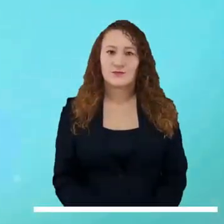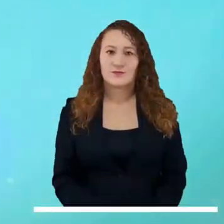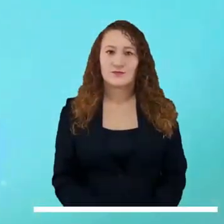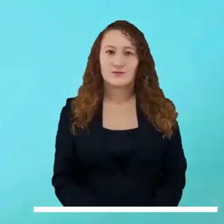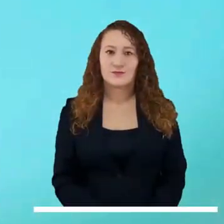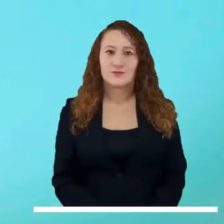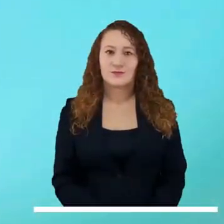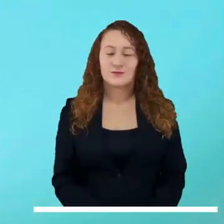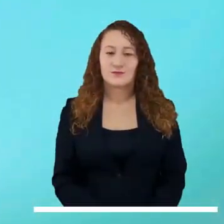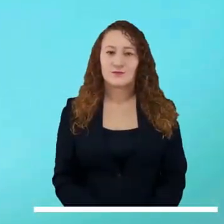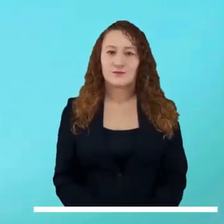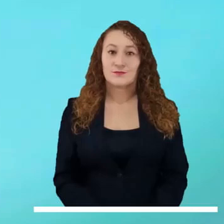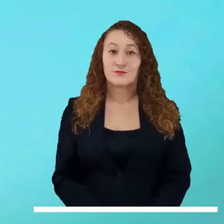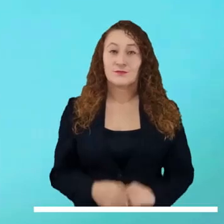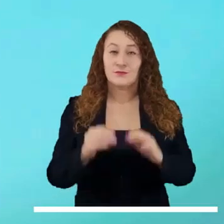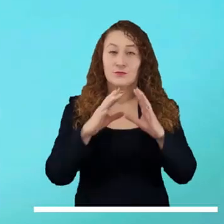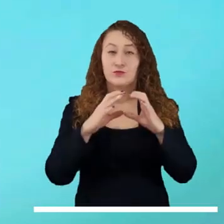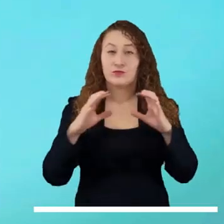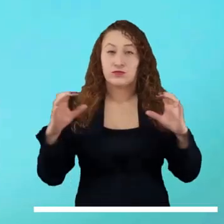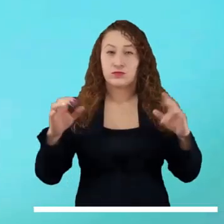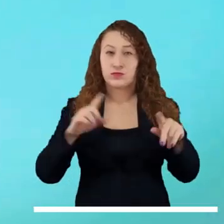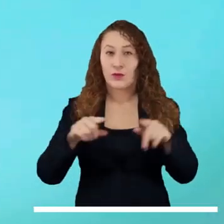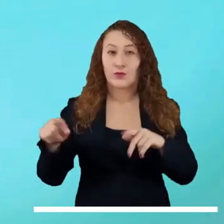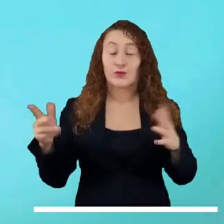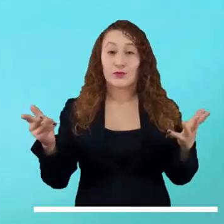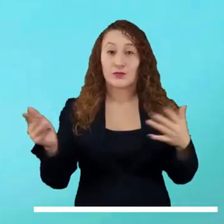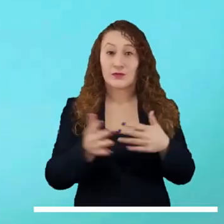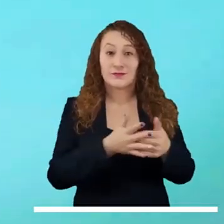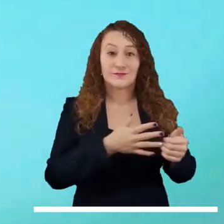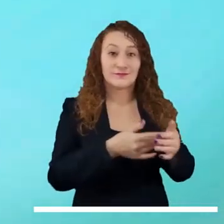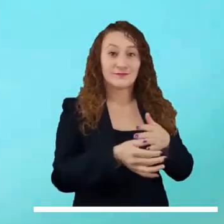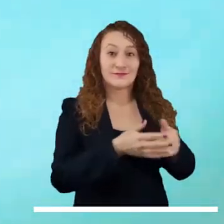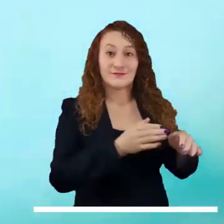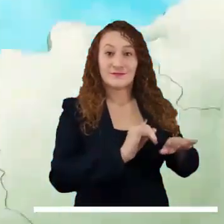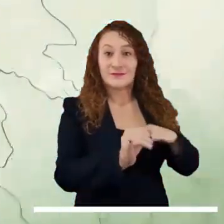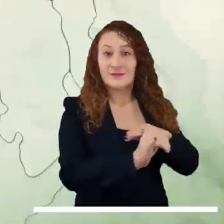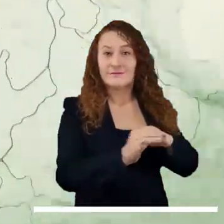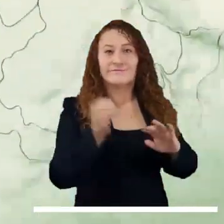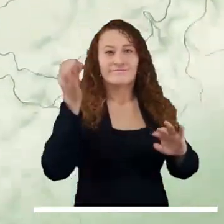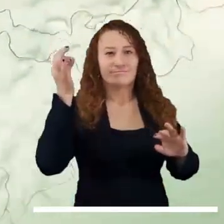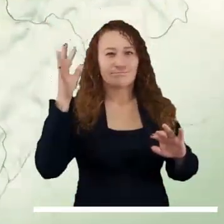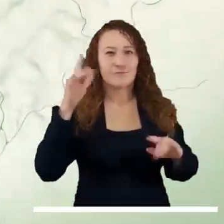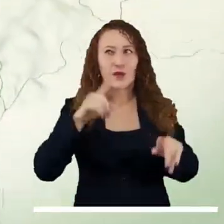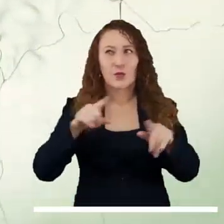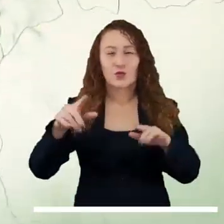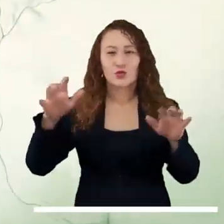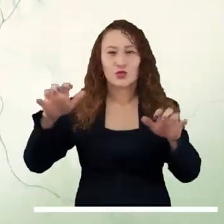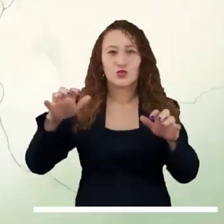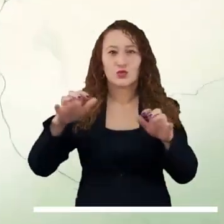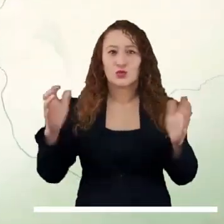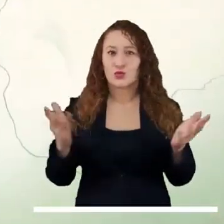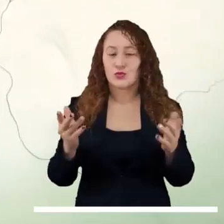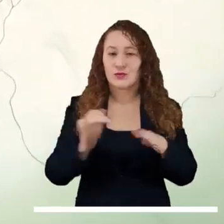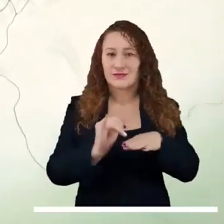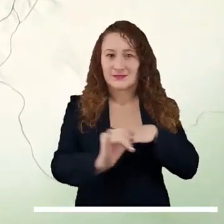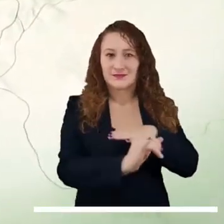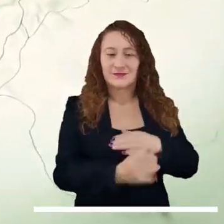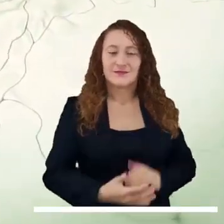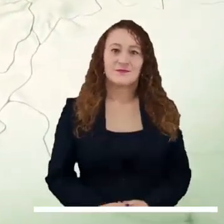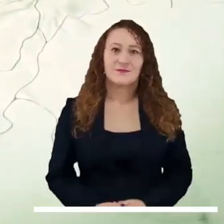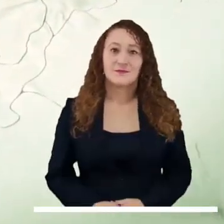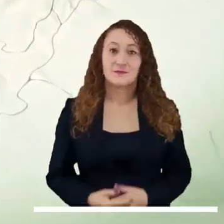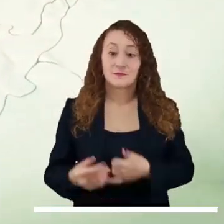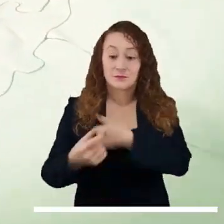debido al tránsito de algunas nubes por el archipiélago de san andrés y providencia es probable que se registren algunas lluvias ligeras y habrá cifras mientras